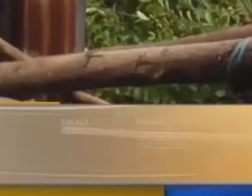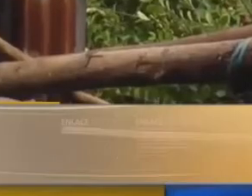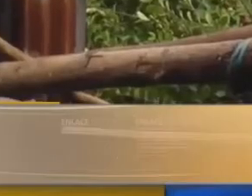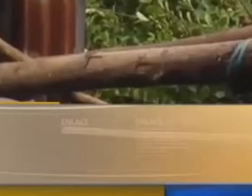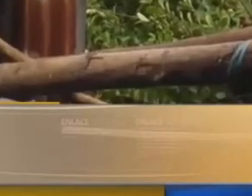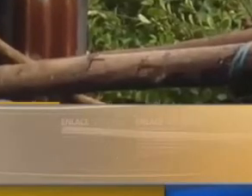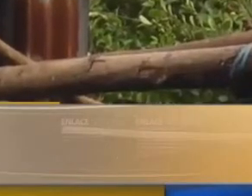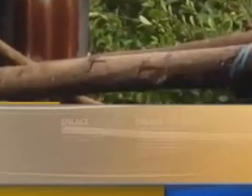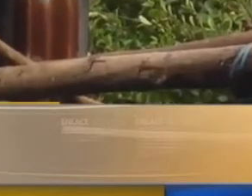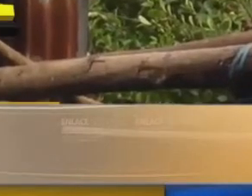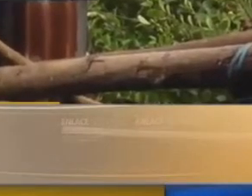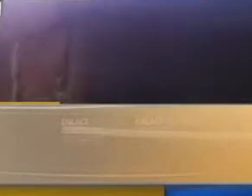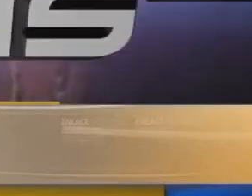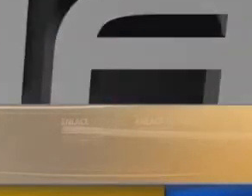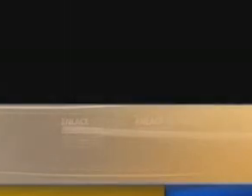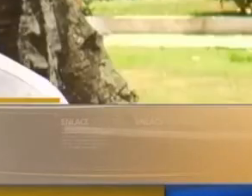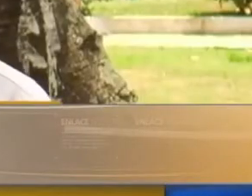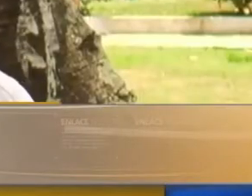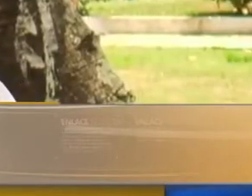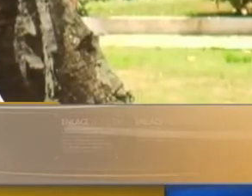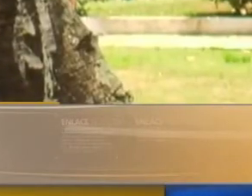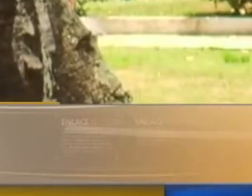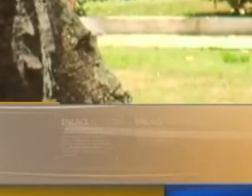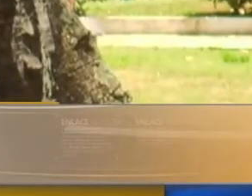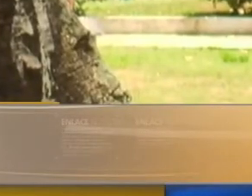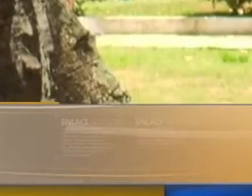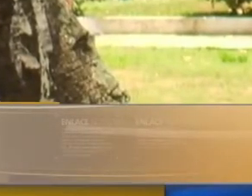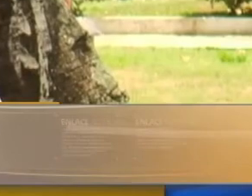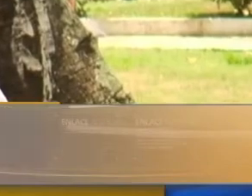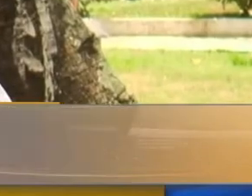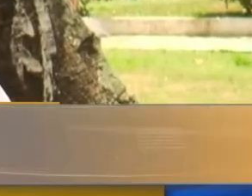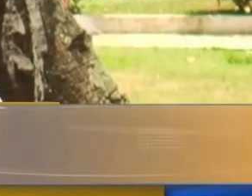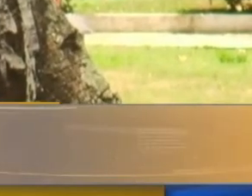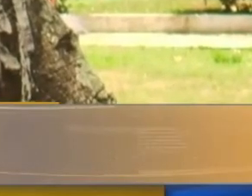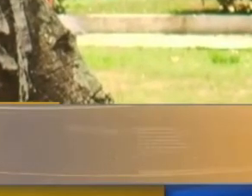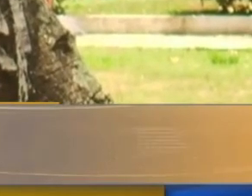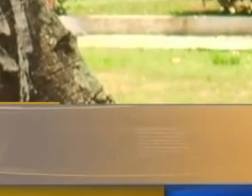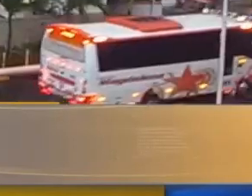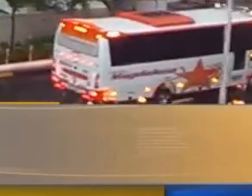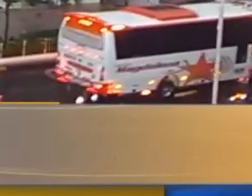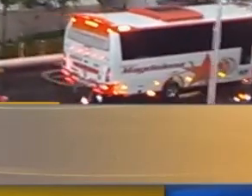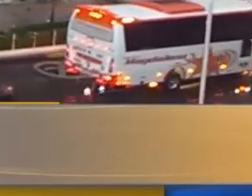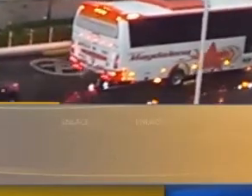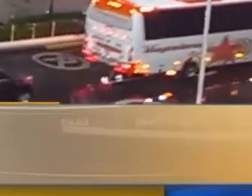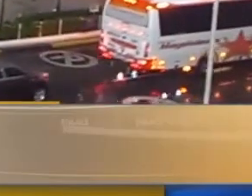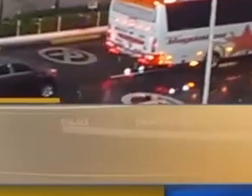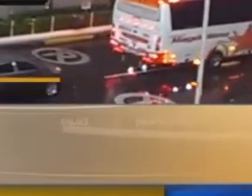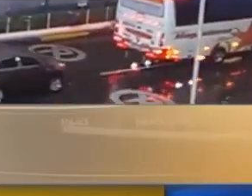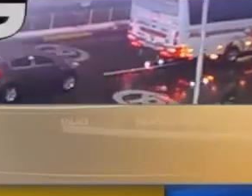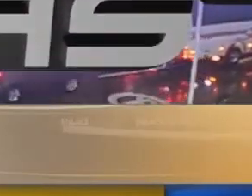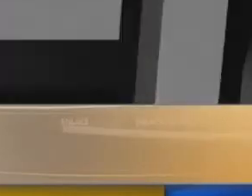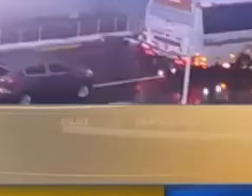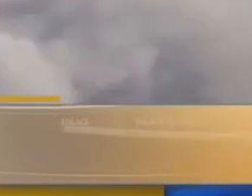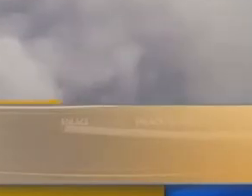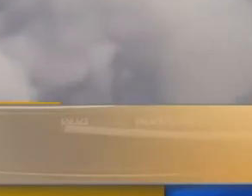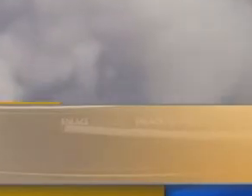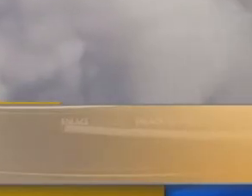del gobierno para reestructurar sus viviendas. Gobierno municipal inspeccionó zonas afectadas por vientos y lluvias y anunció ayuda para los